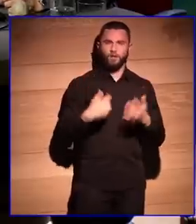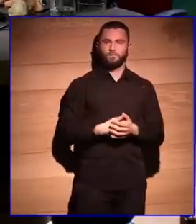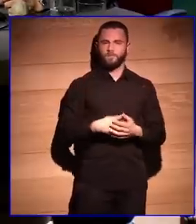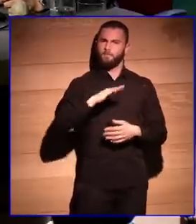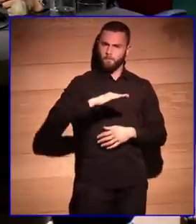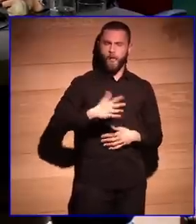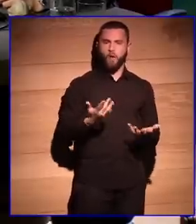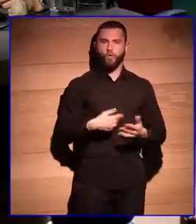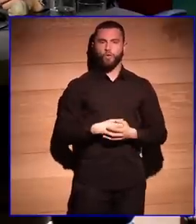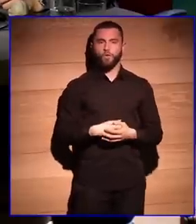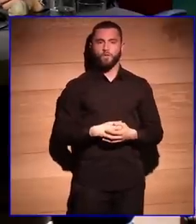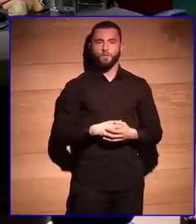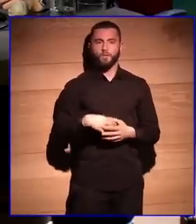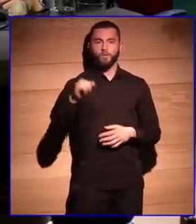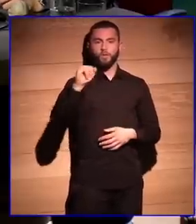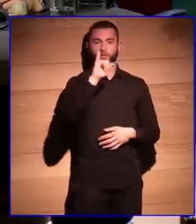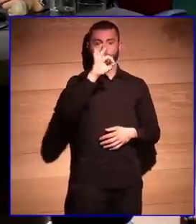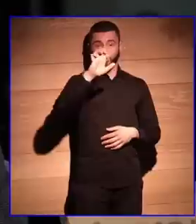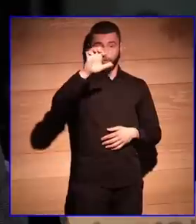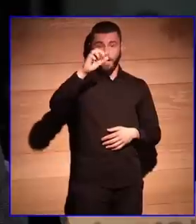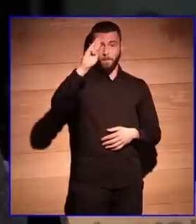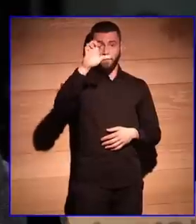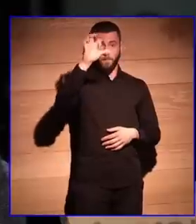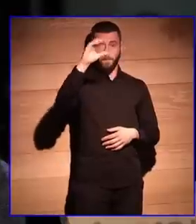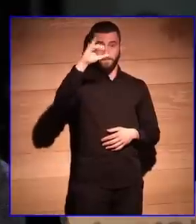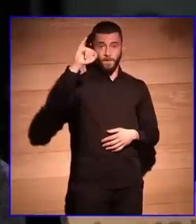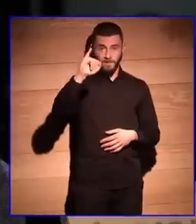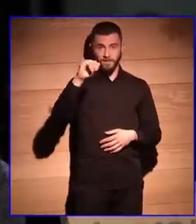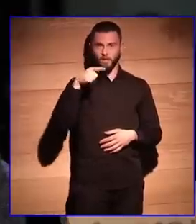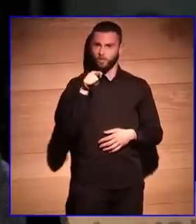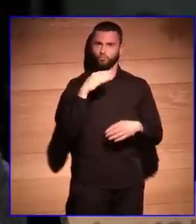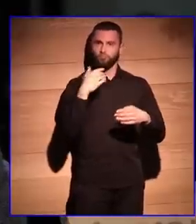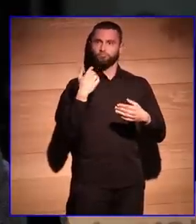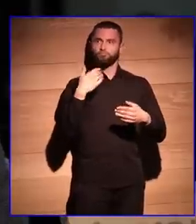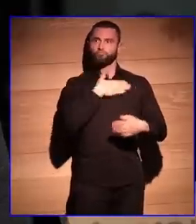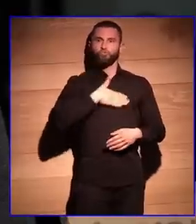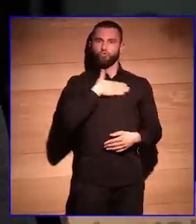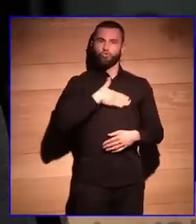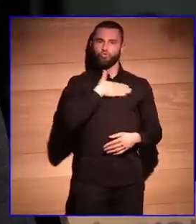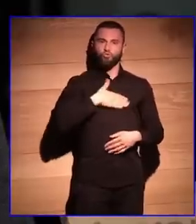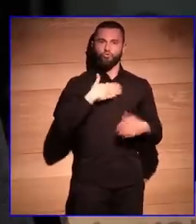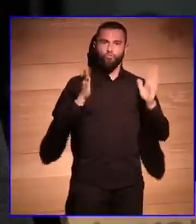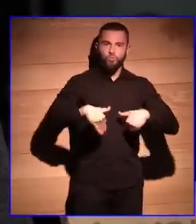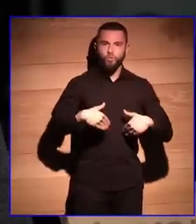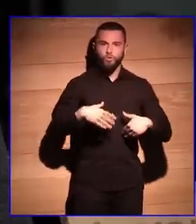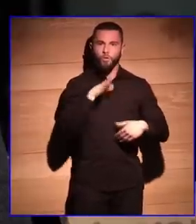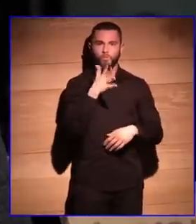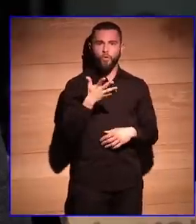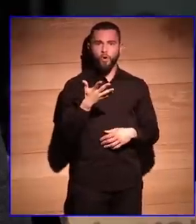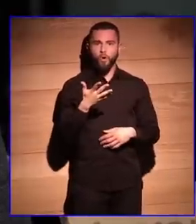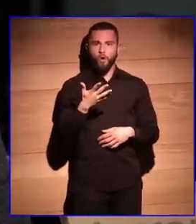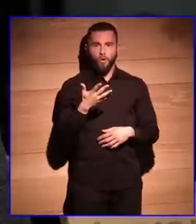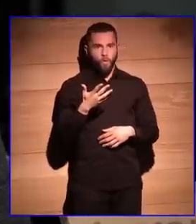ole el malo. Y ojo que el Joe Pesci de Goodfellas también está en un límite enormemente incómodo. Que también cae bien. Porque te cae bien de una forma horrible y, de